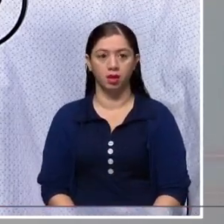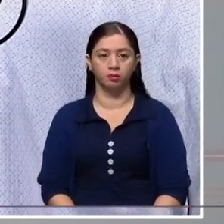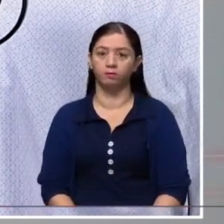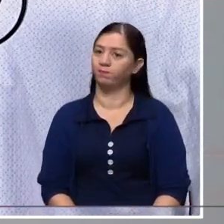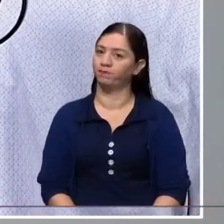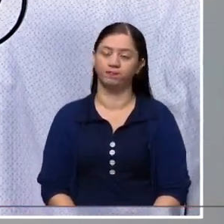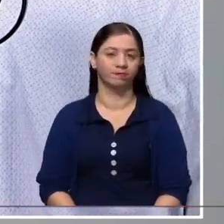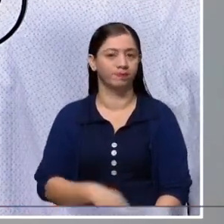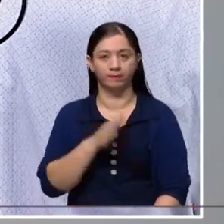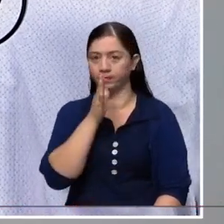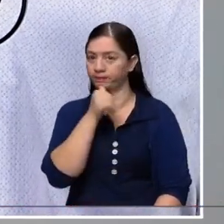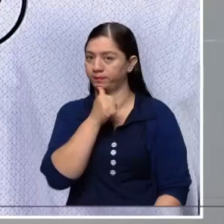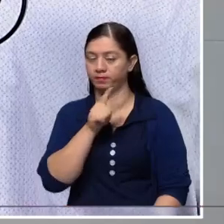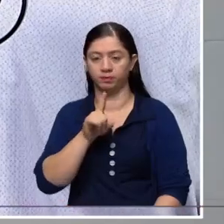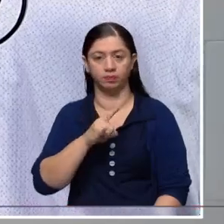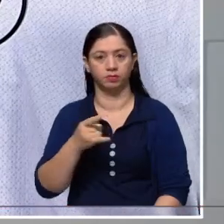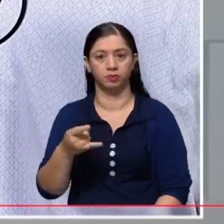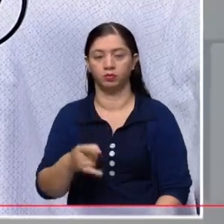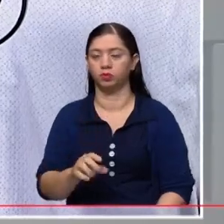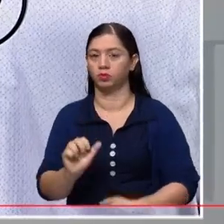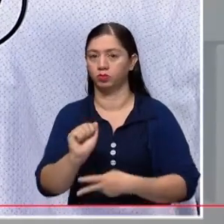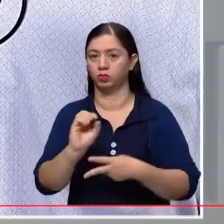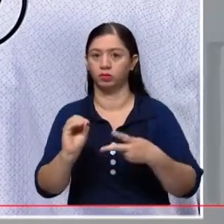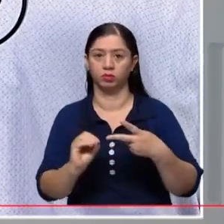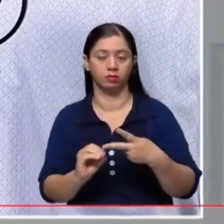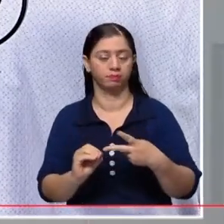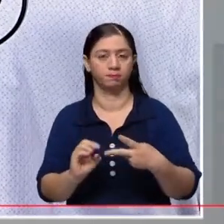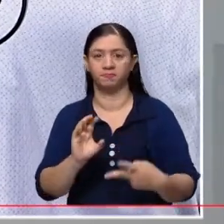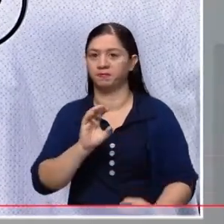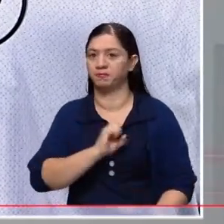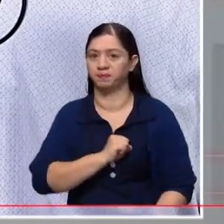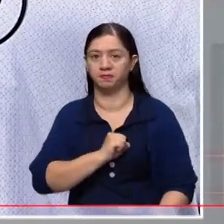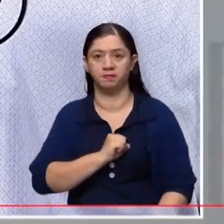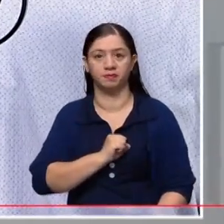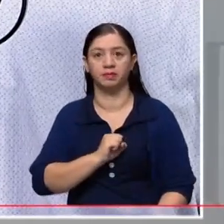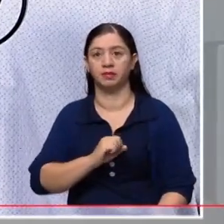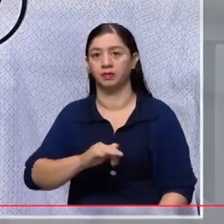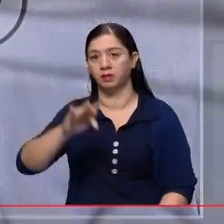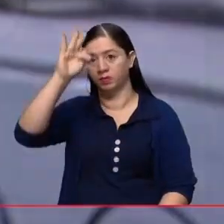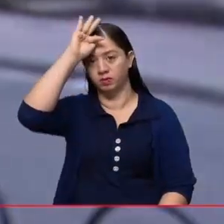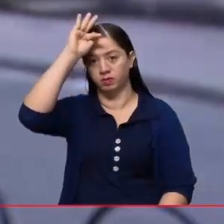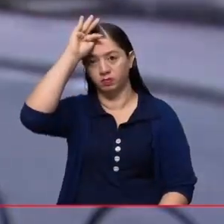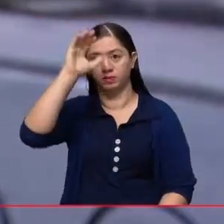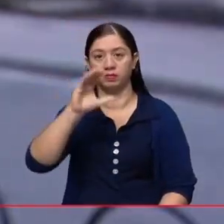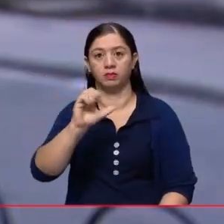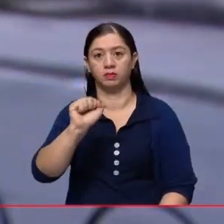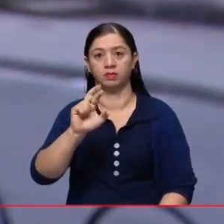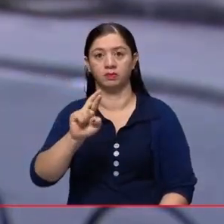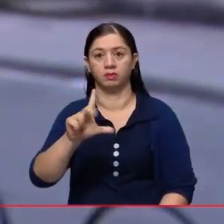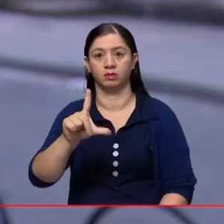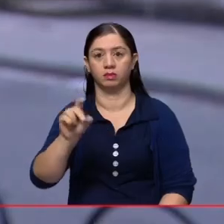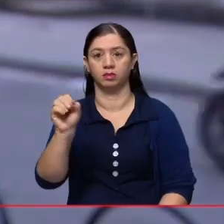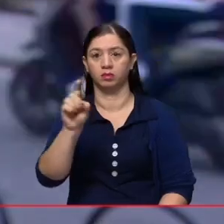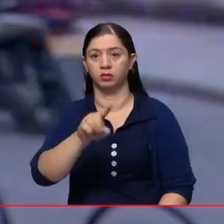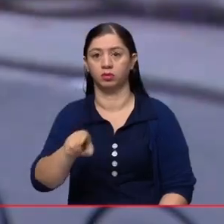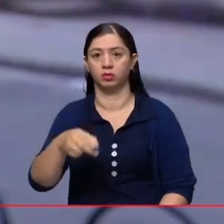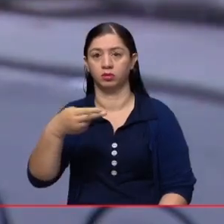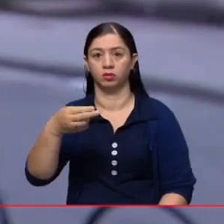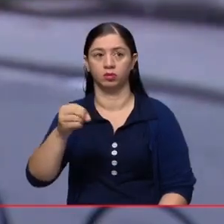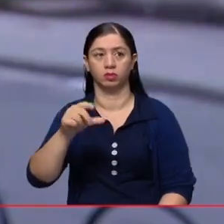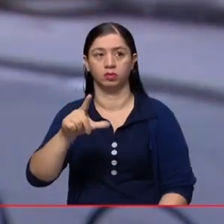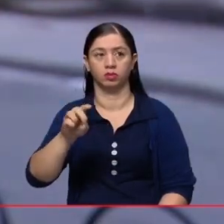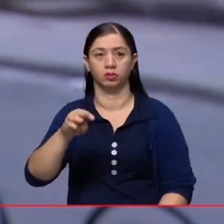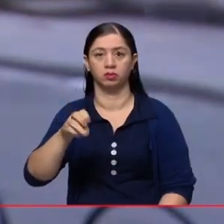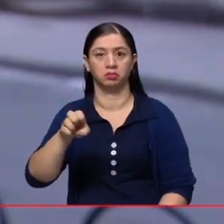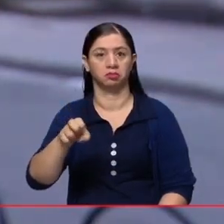No, José Vicente, Luz Ángel, y muy buenos días. Lamentablemente, el Hospital Carlos Holmes de Trujillo todavía no da respuesta a qué fue lo que